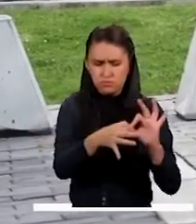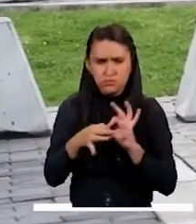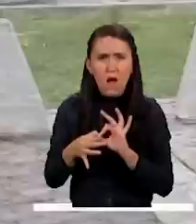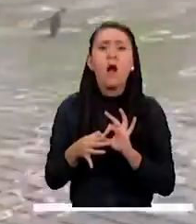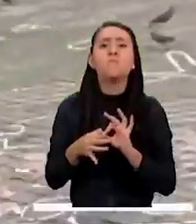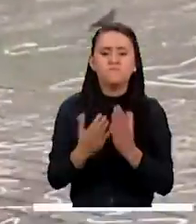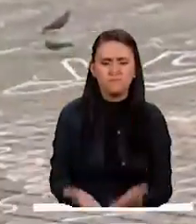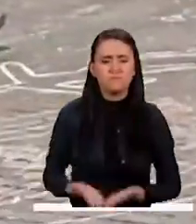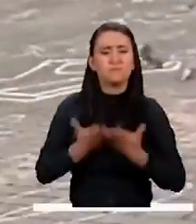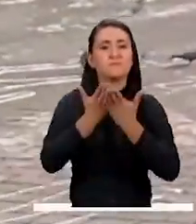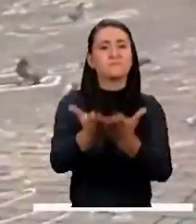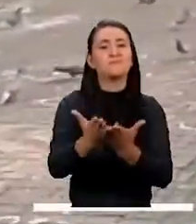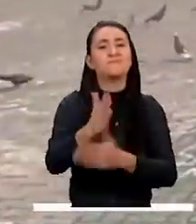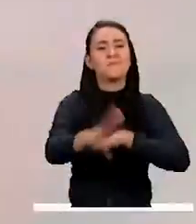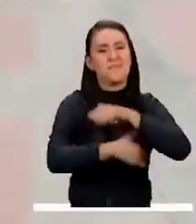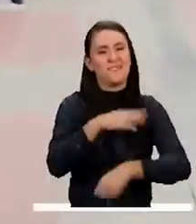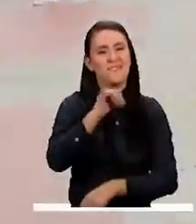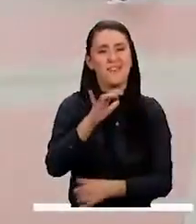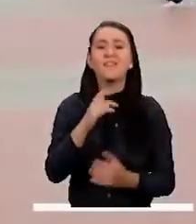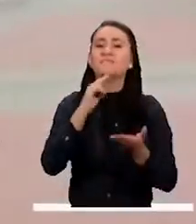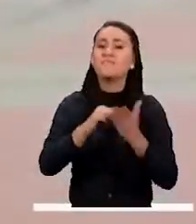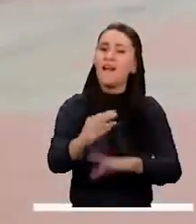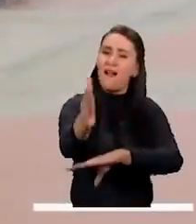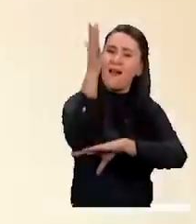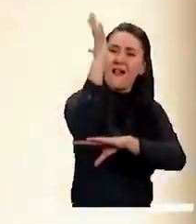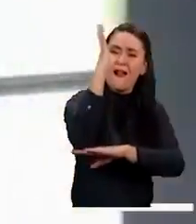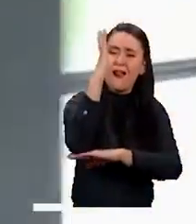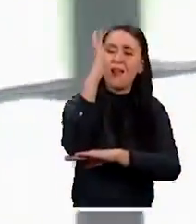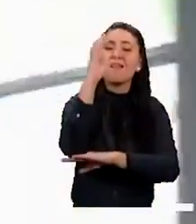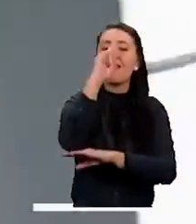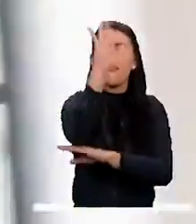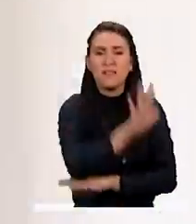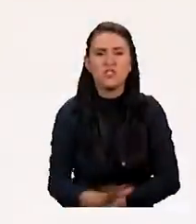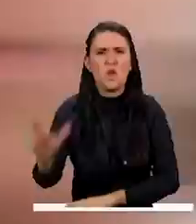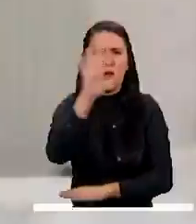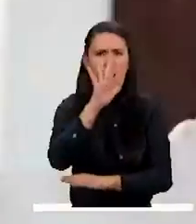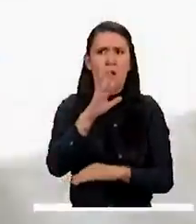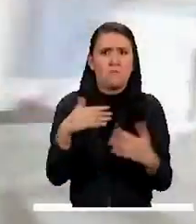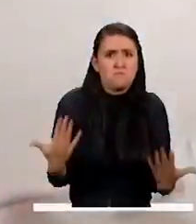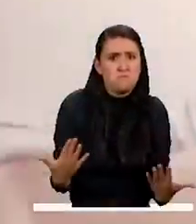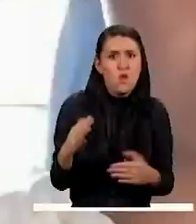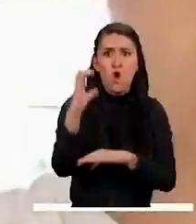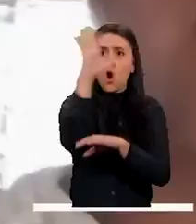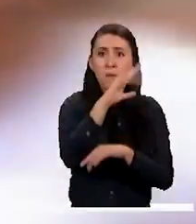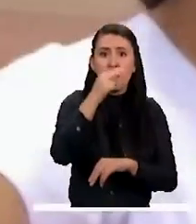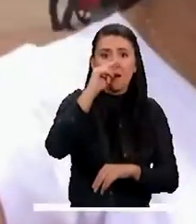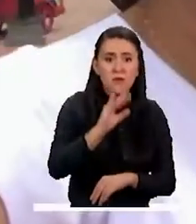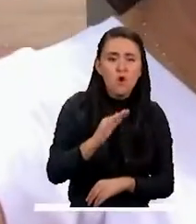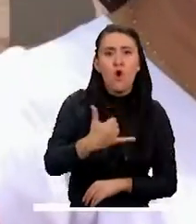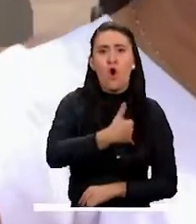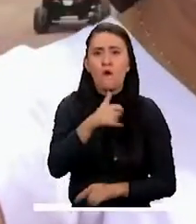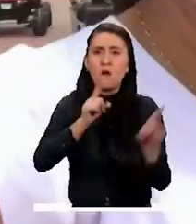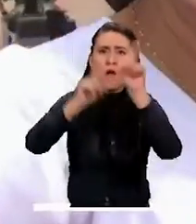familias, como un gran espacio de crear, de innovar, de oír distintas voces y de avanzar en el